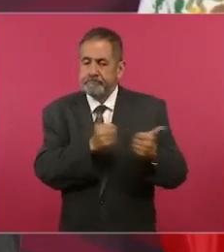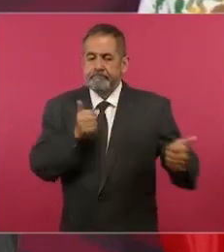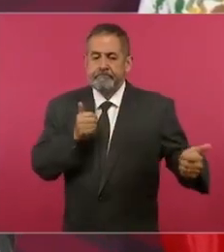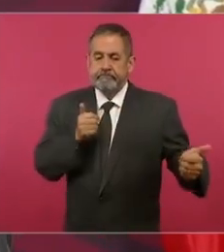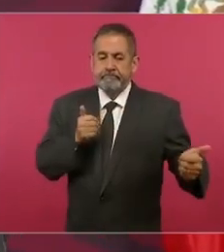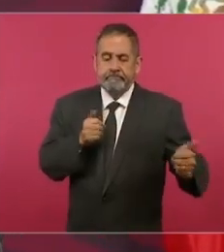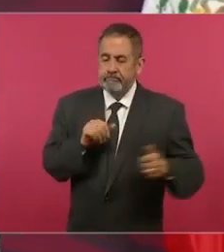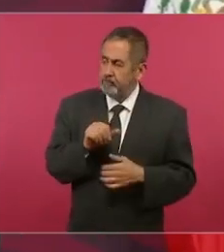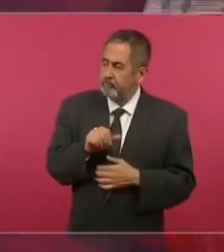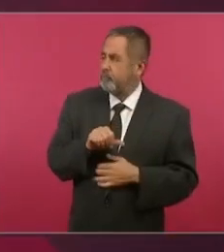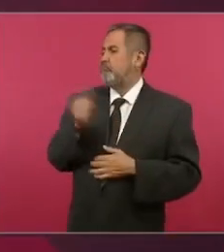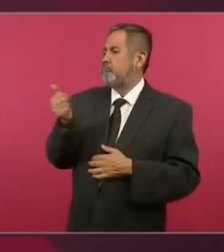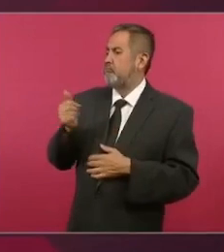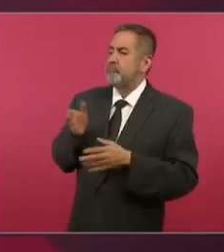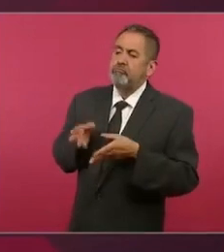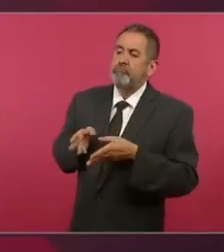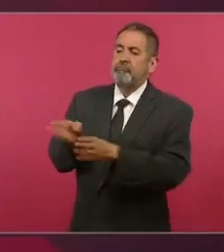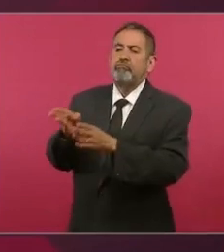ese esquema